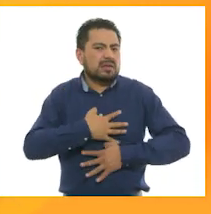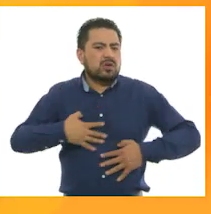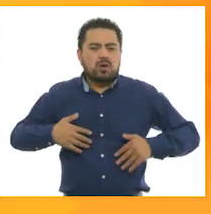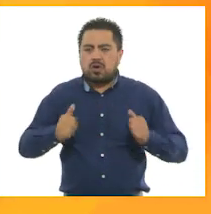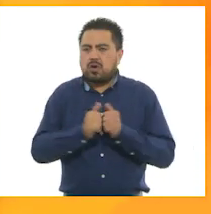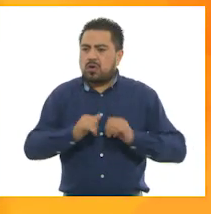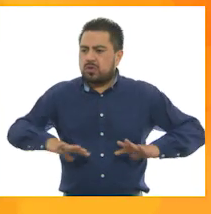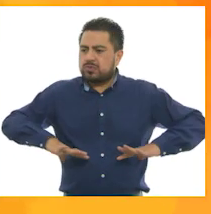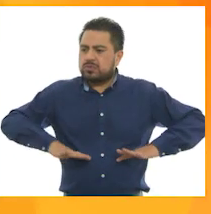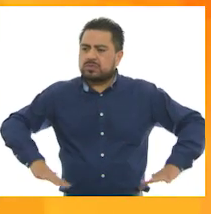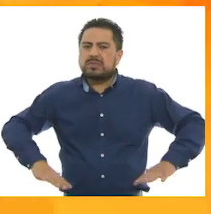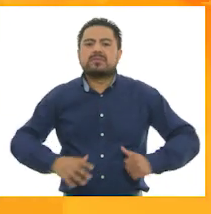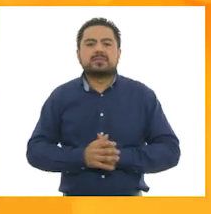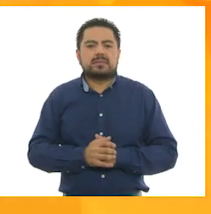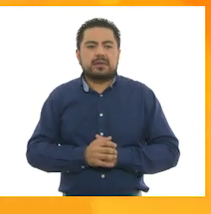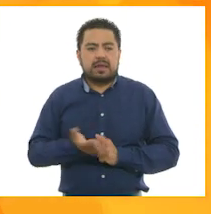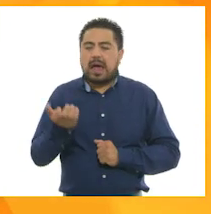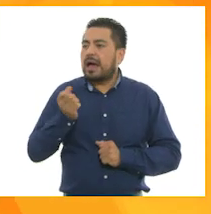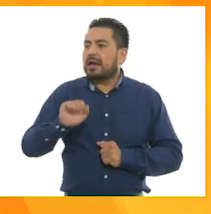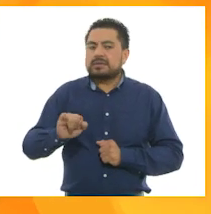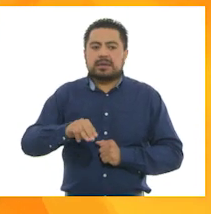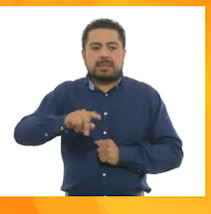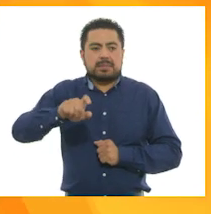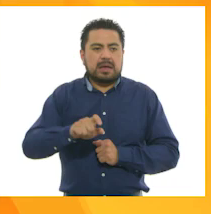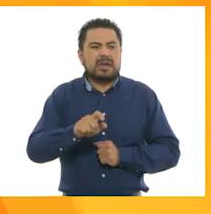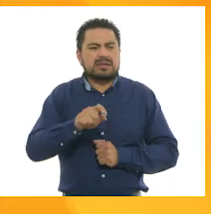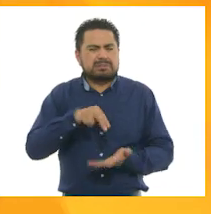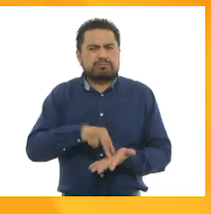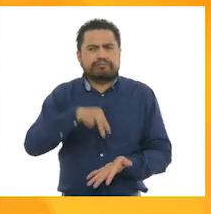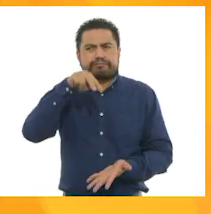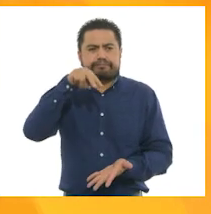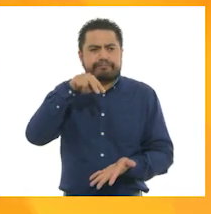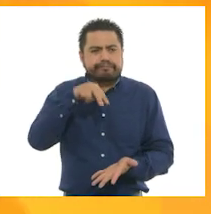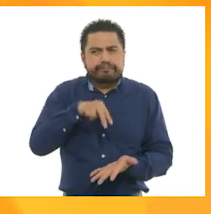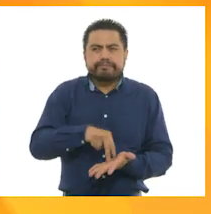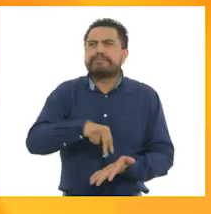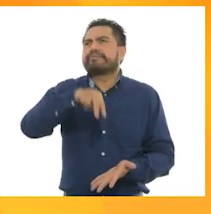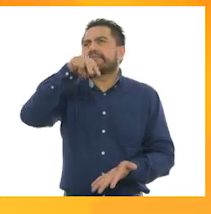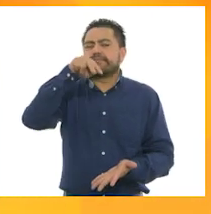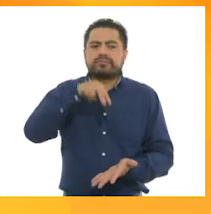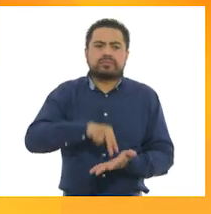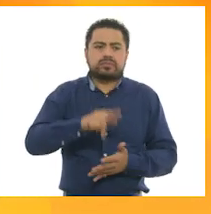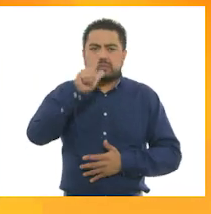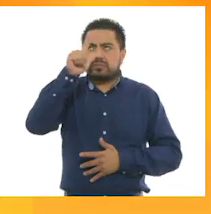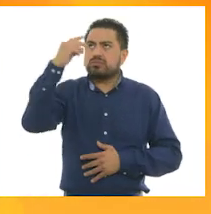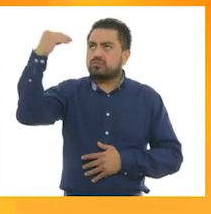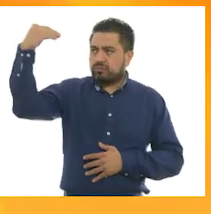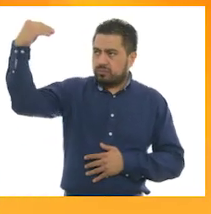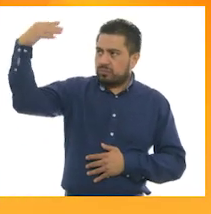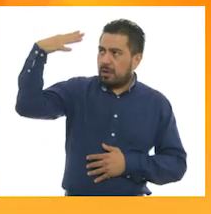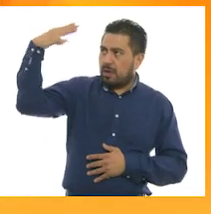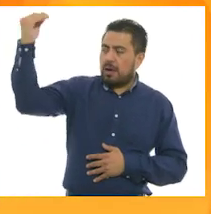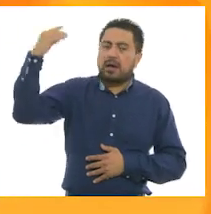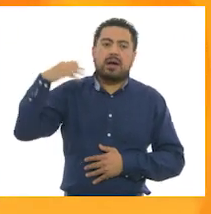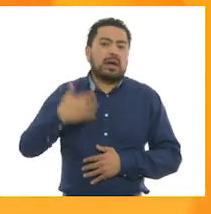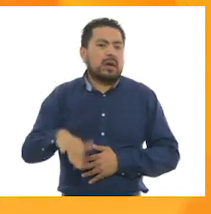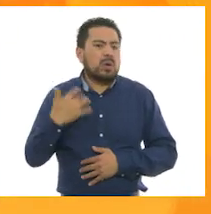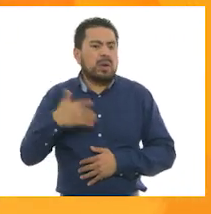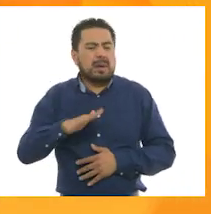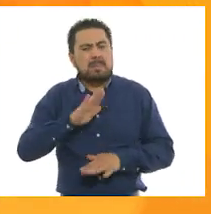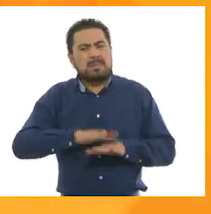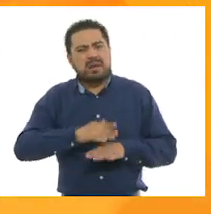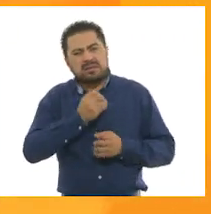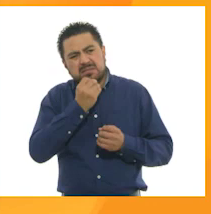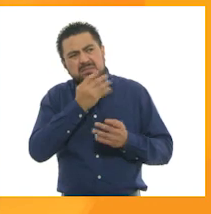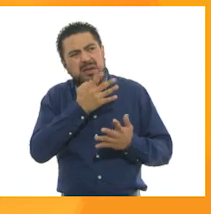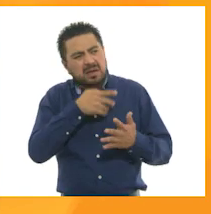tutú. Así que Max saltó bajo los focos. ¡Qué entrada tan